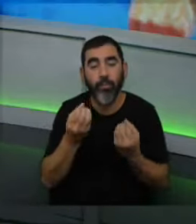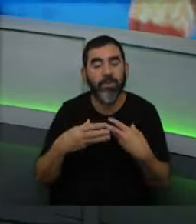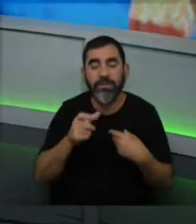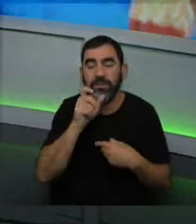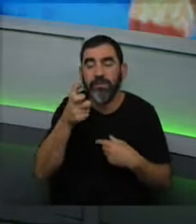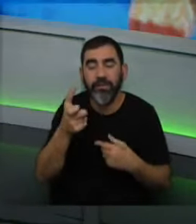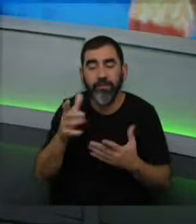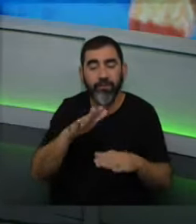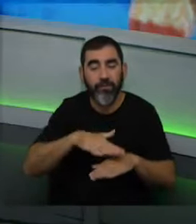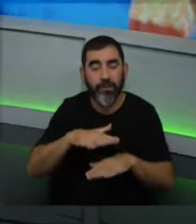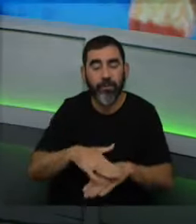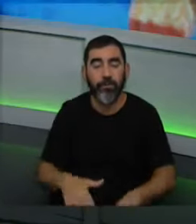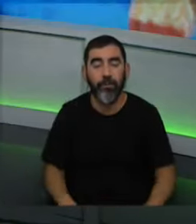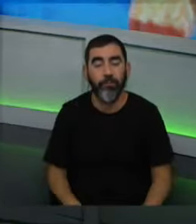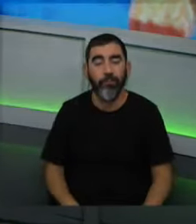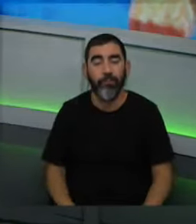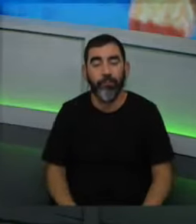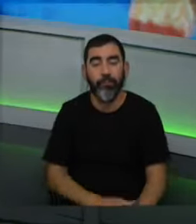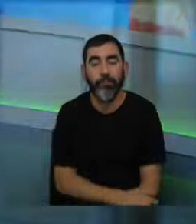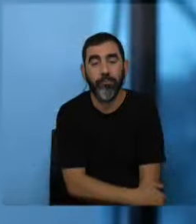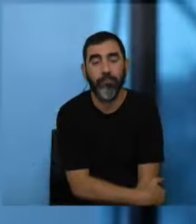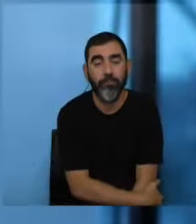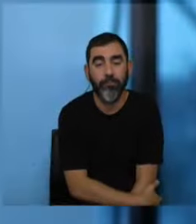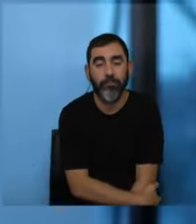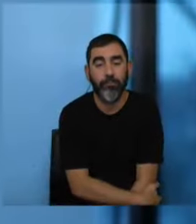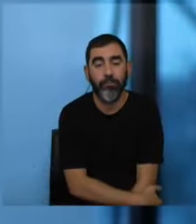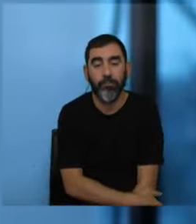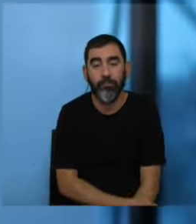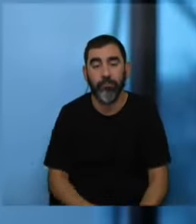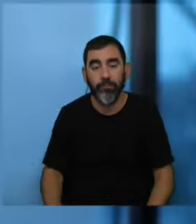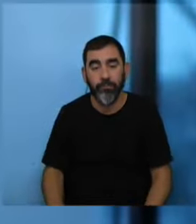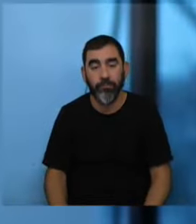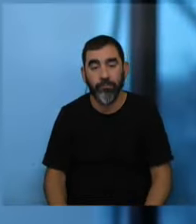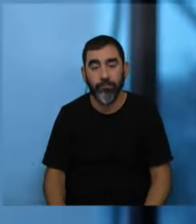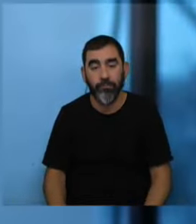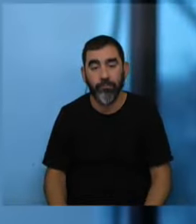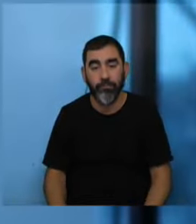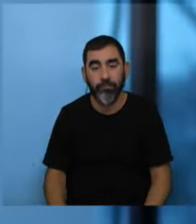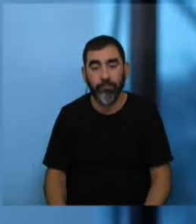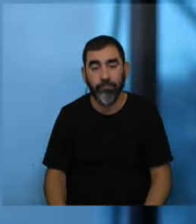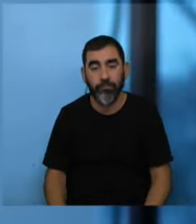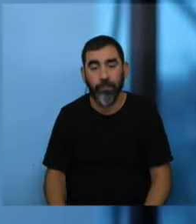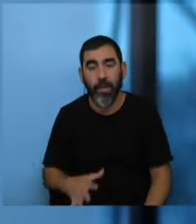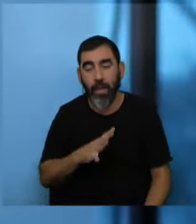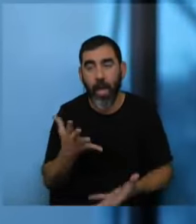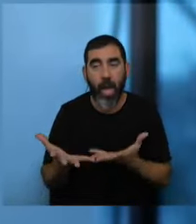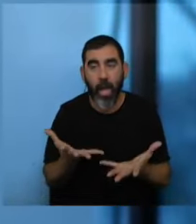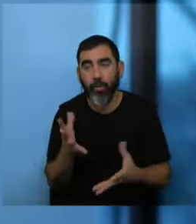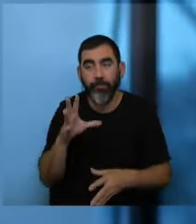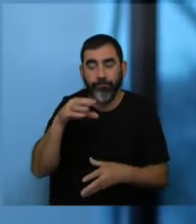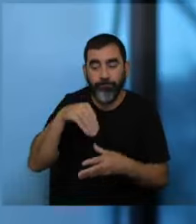para esta instancia tengo algo algo guardado también